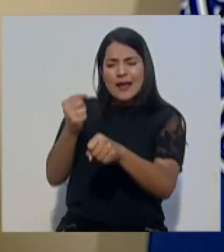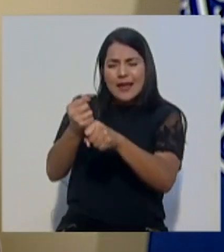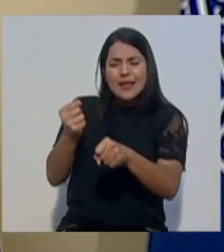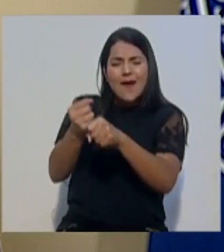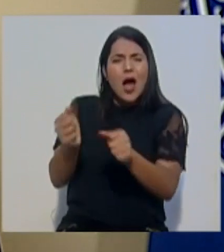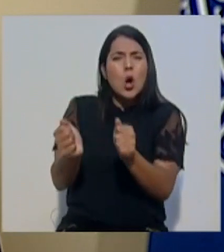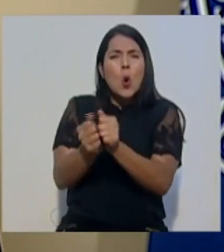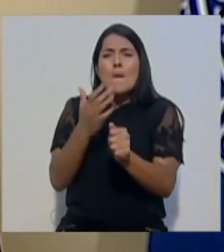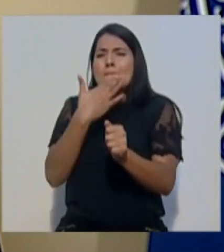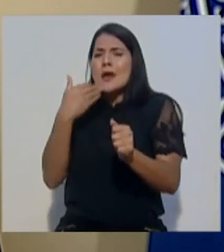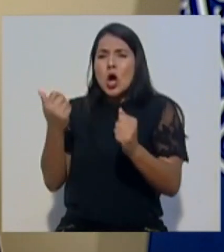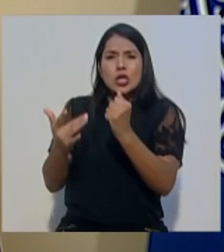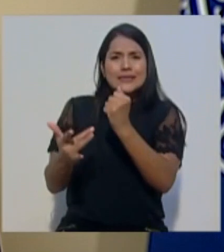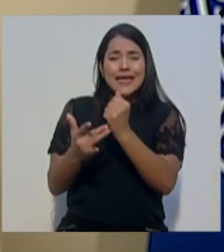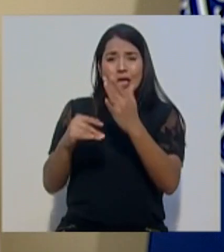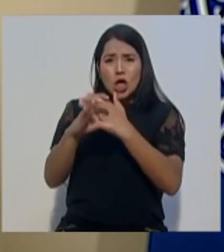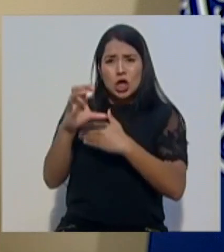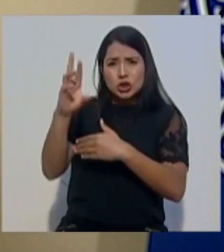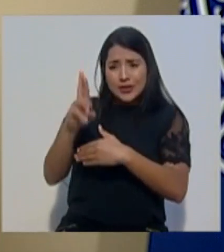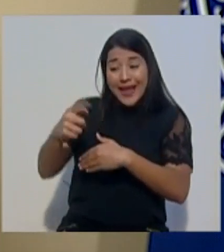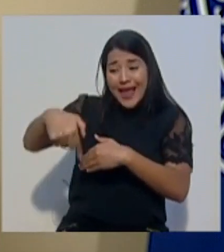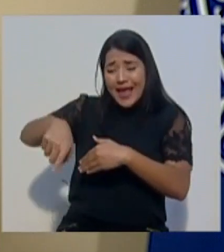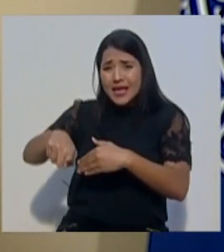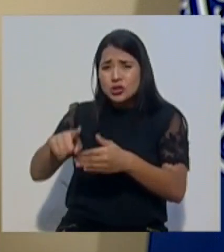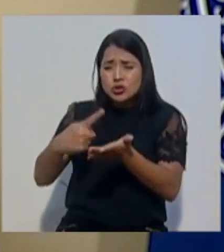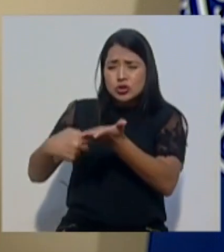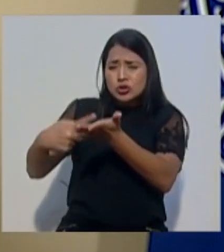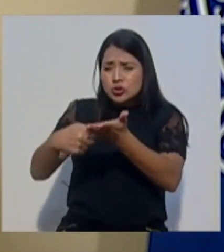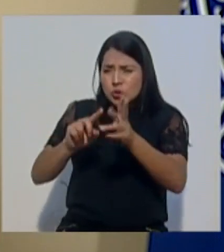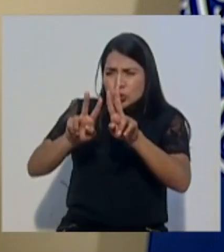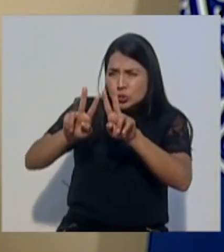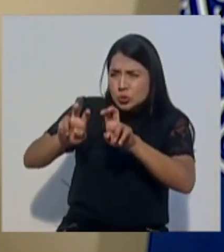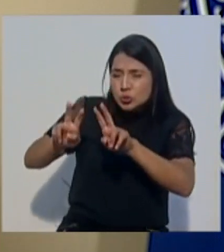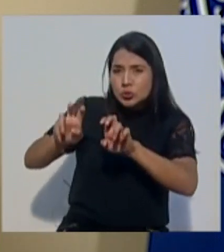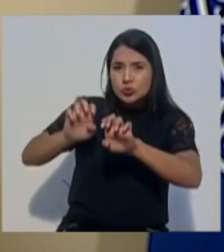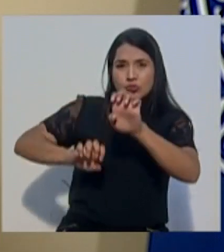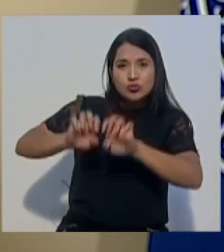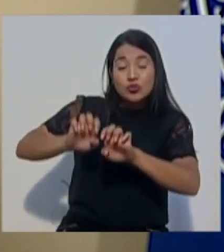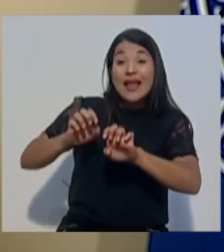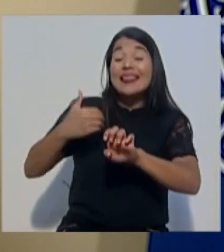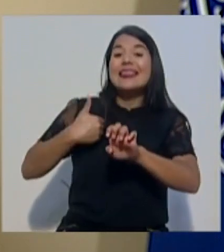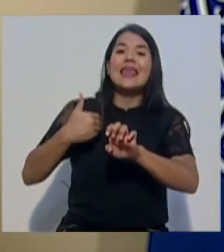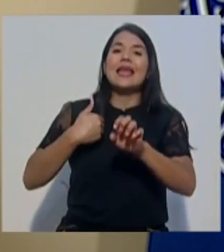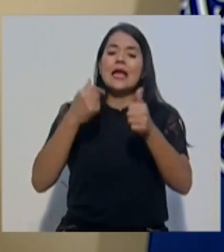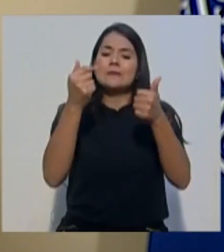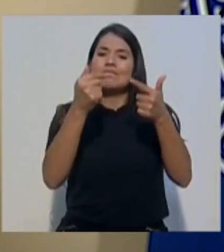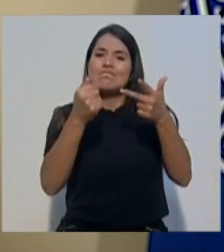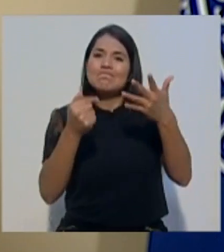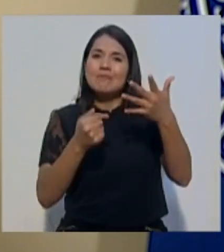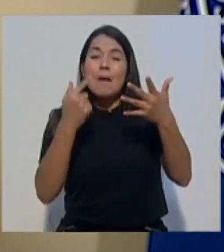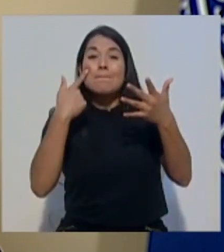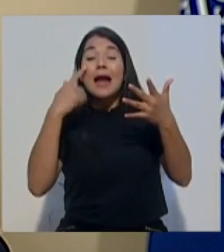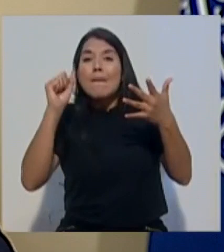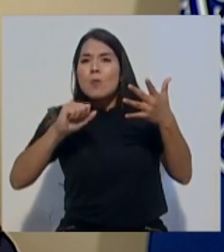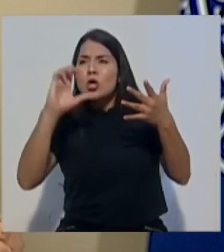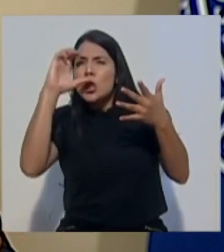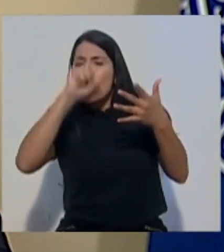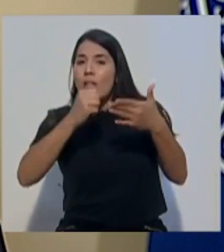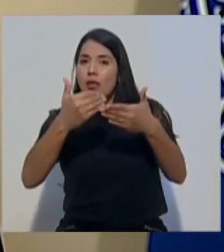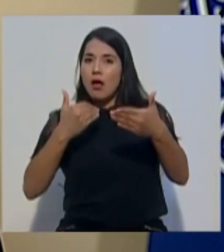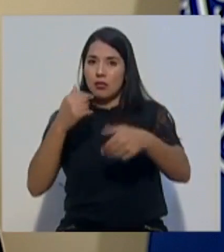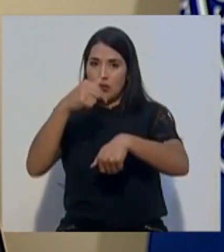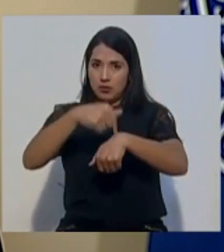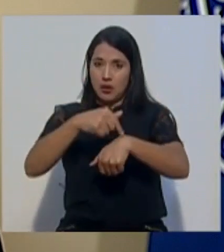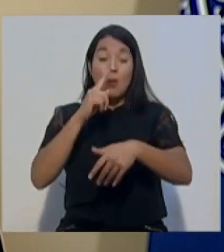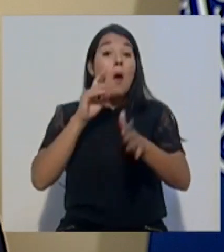país ha elaborado indicadores tempranos de alerta. Por ejemplo, cuando estadísticamente en algún